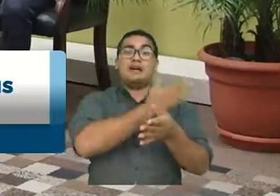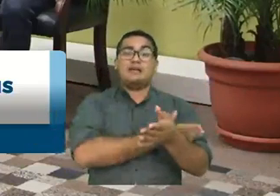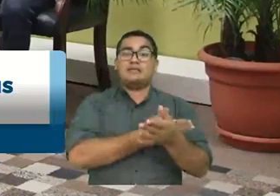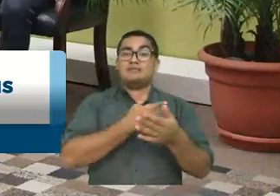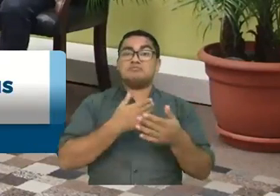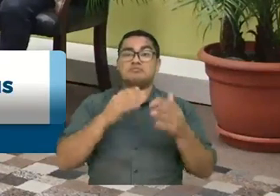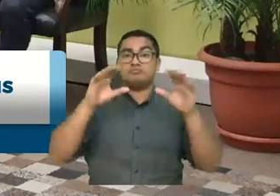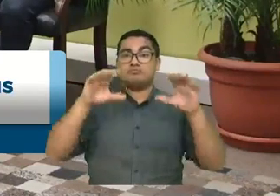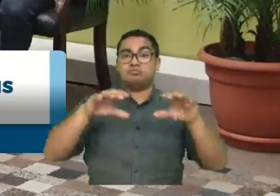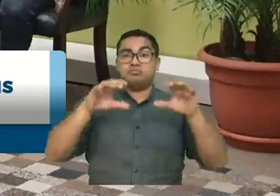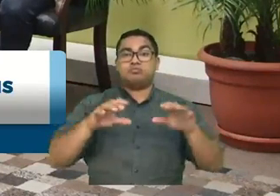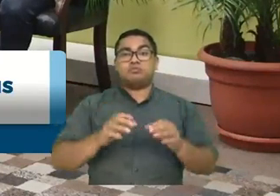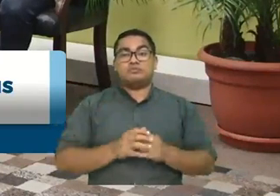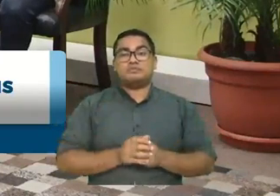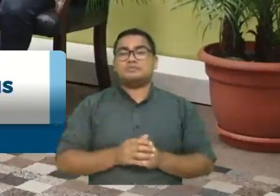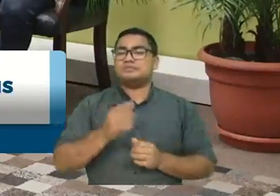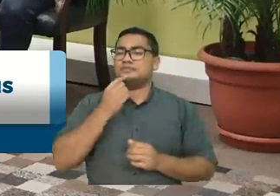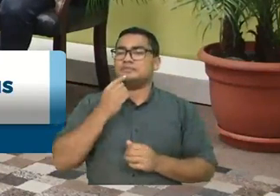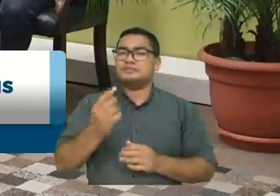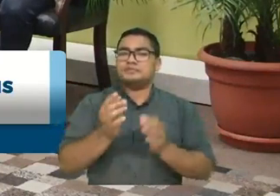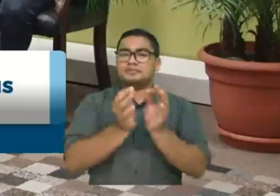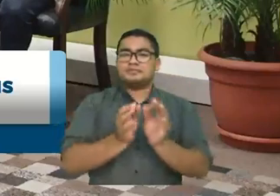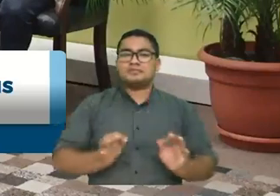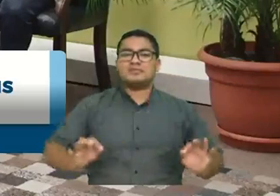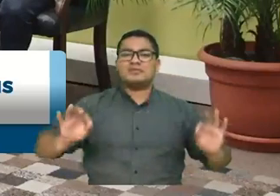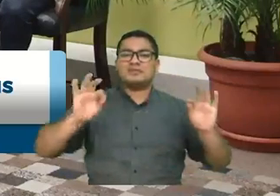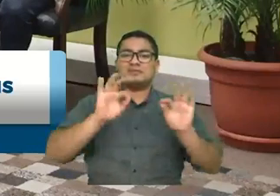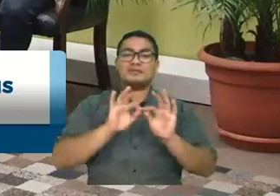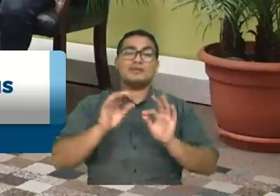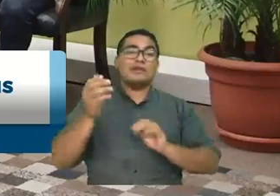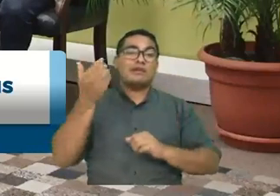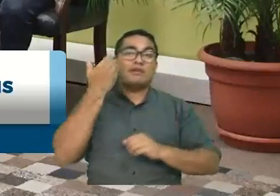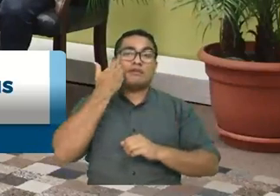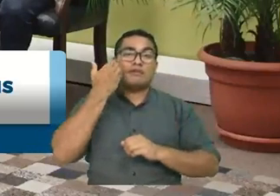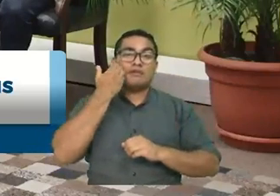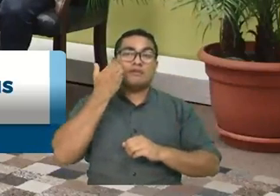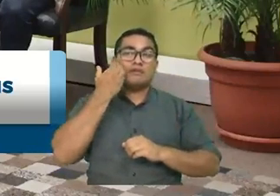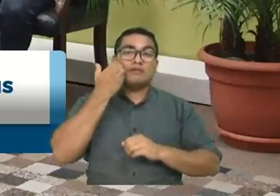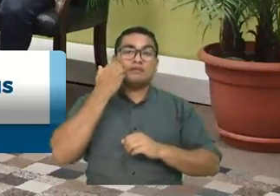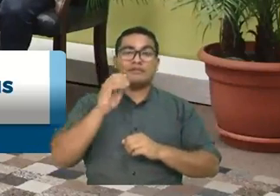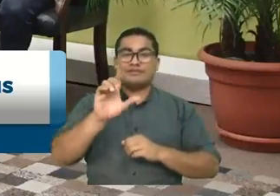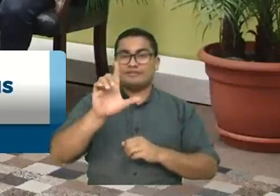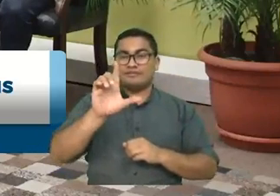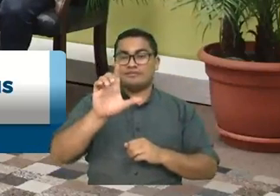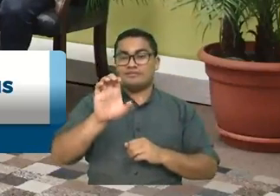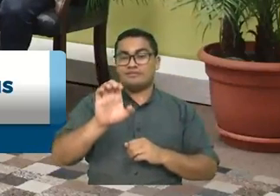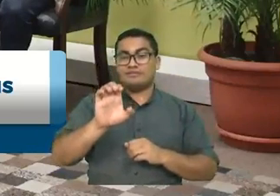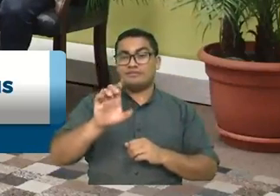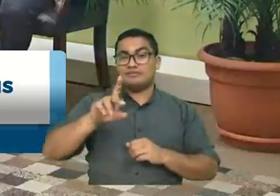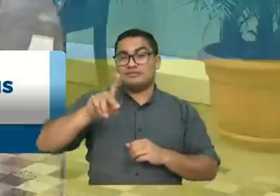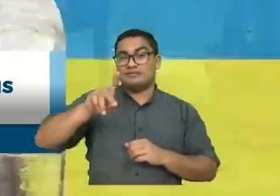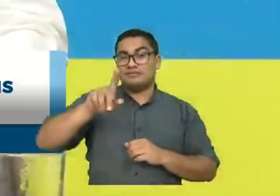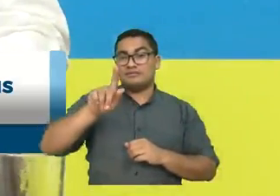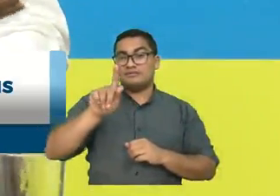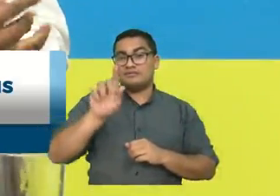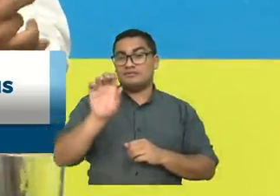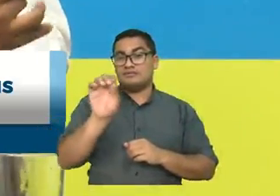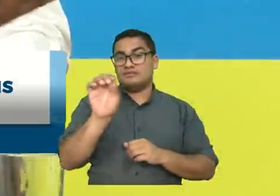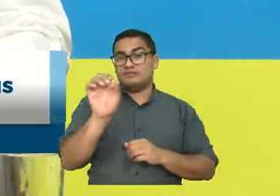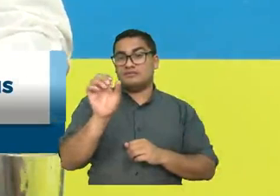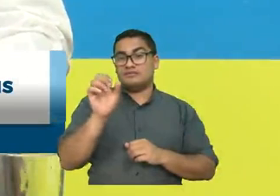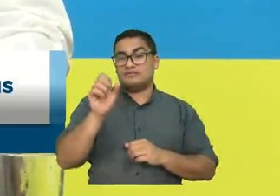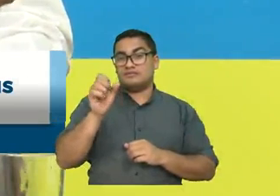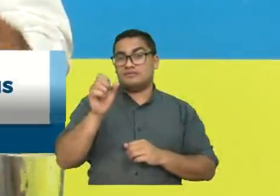dice algo muy importante, esta enfermedad se da por la leptospira, ¿verdad?, que se produce en charcos de